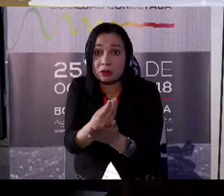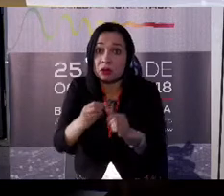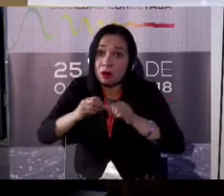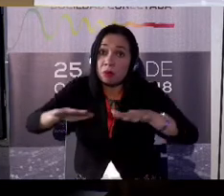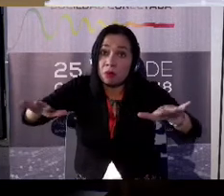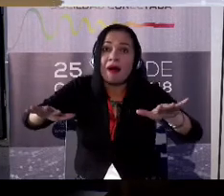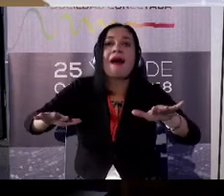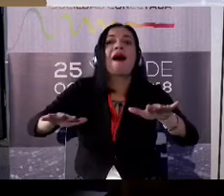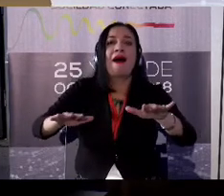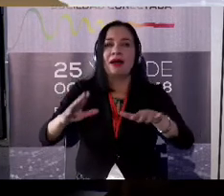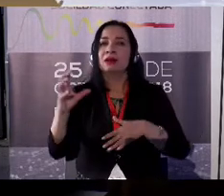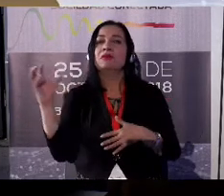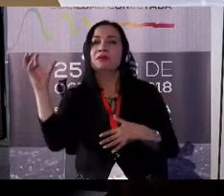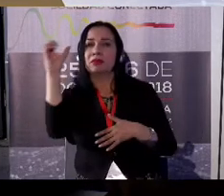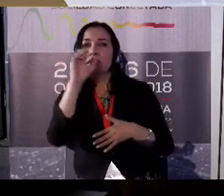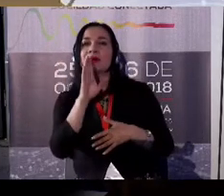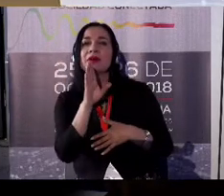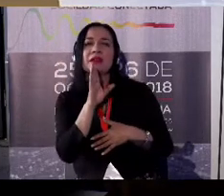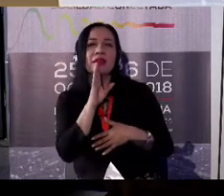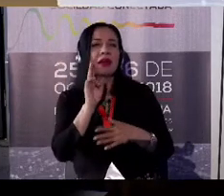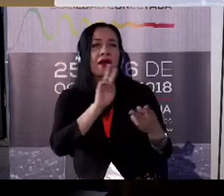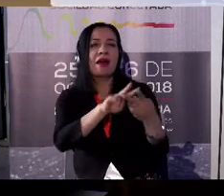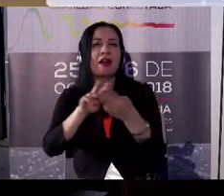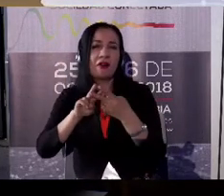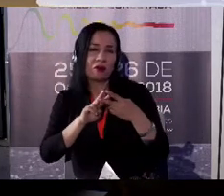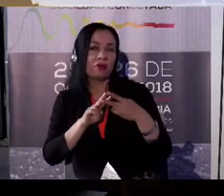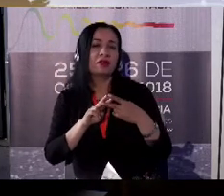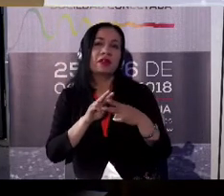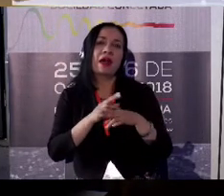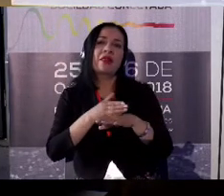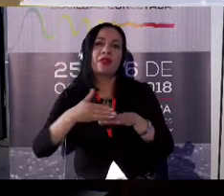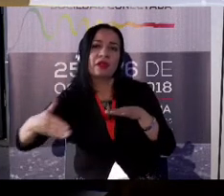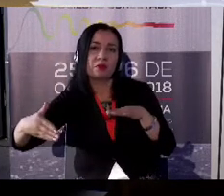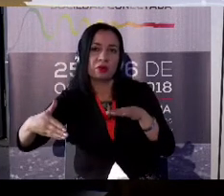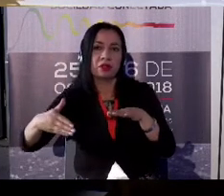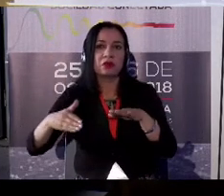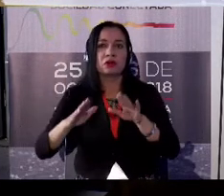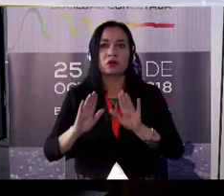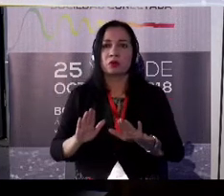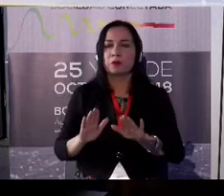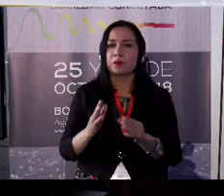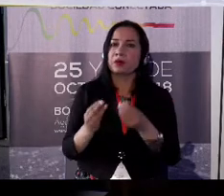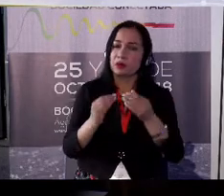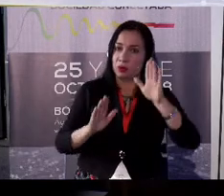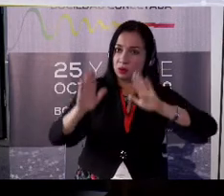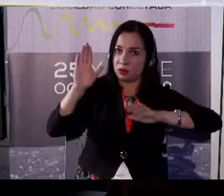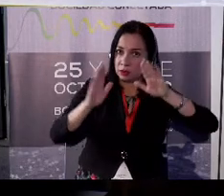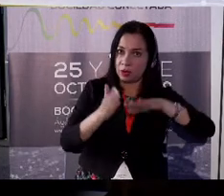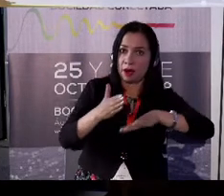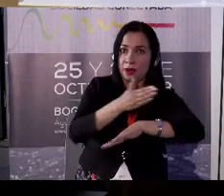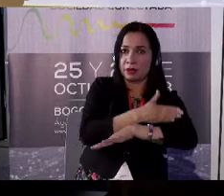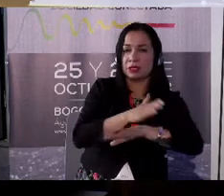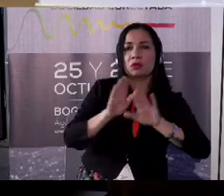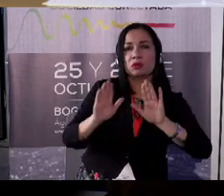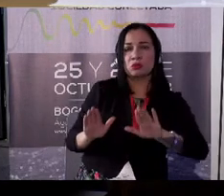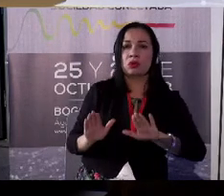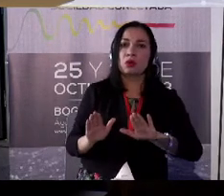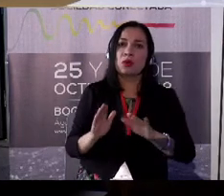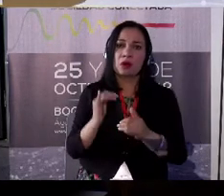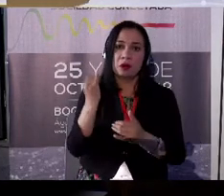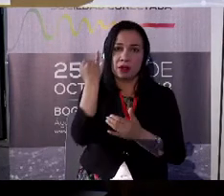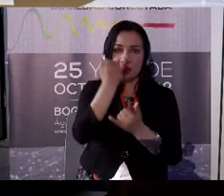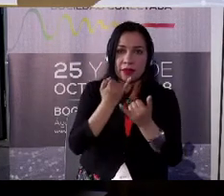la industria tiene sus ideas de quiénes están y tal, pero la subasta, una de las cosas que se aprendió es que las